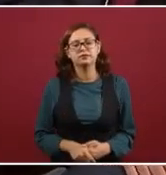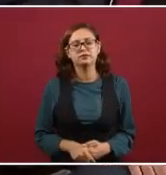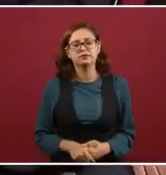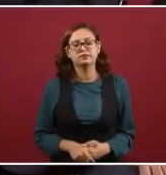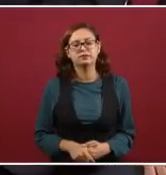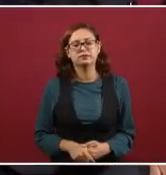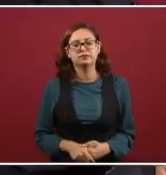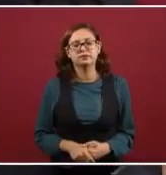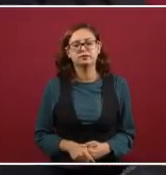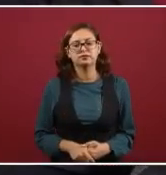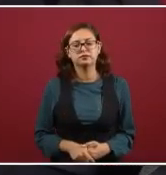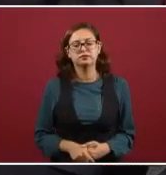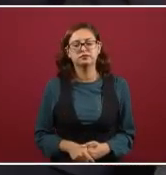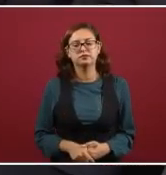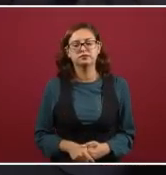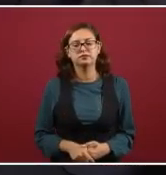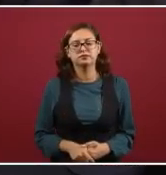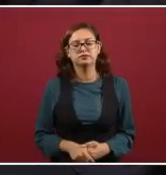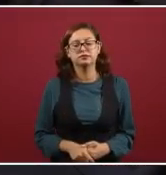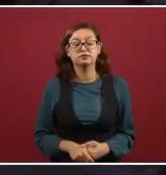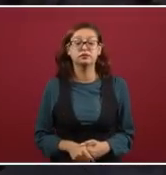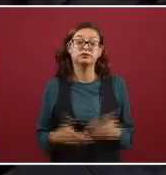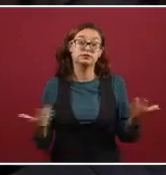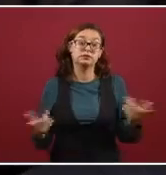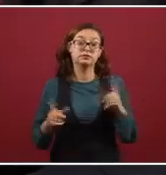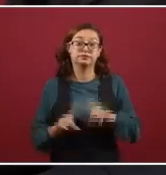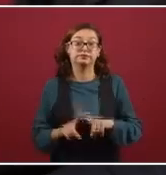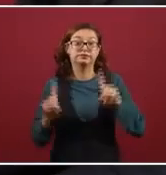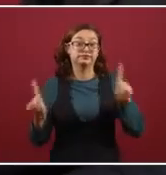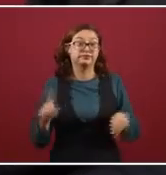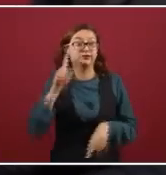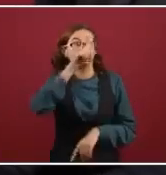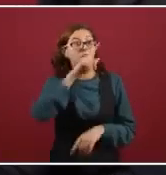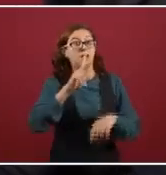No igual que como pagan en Canadá, pero